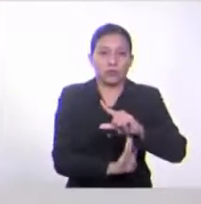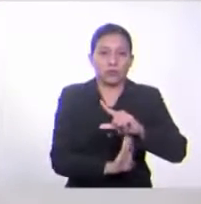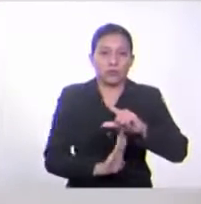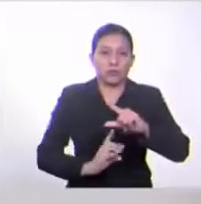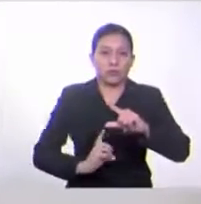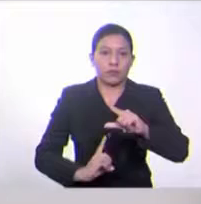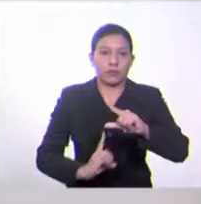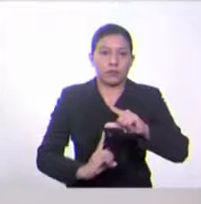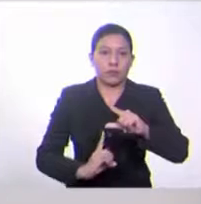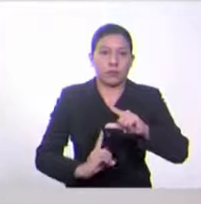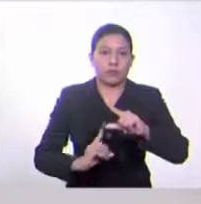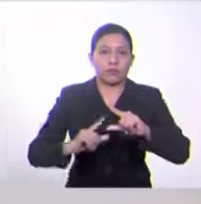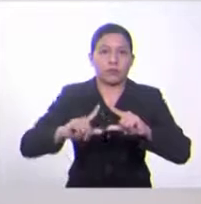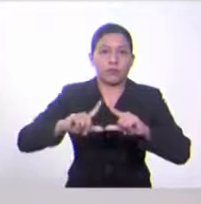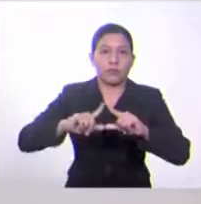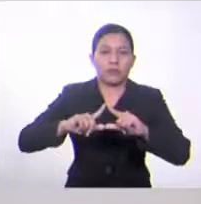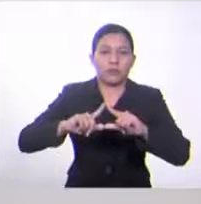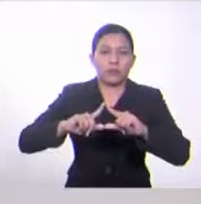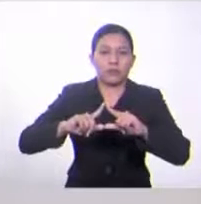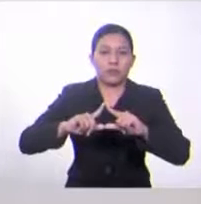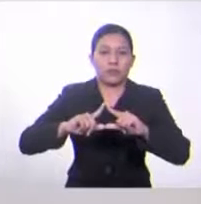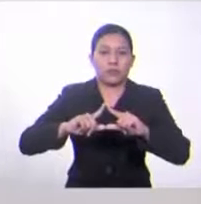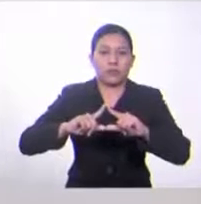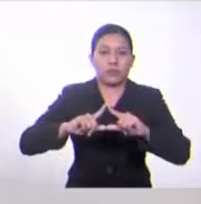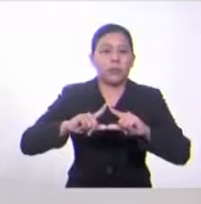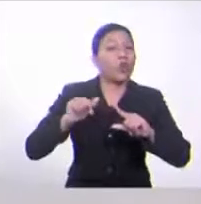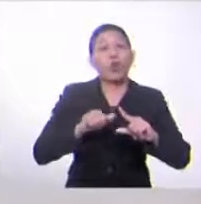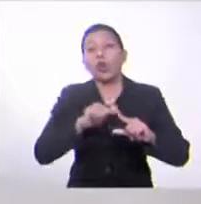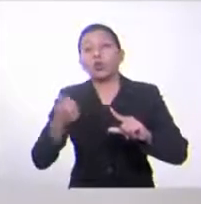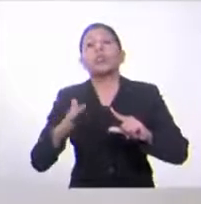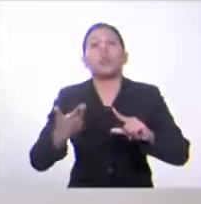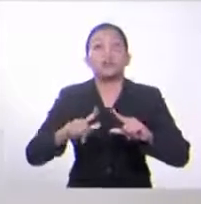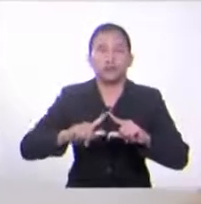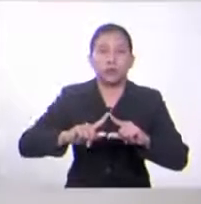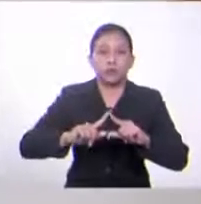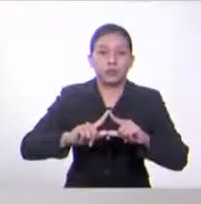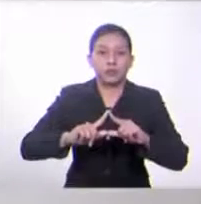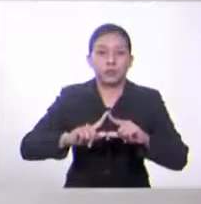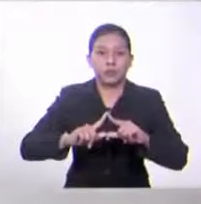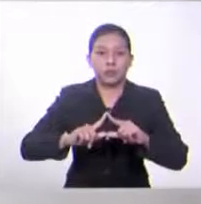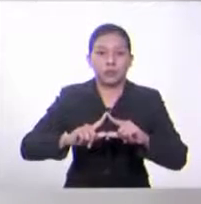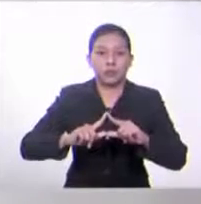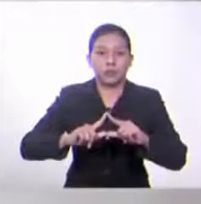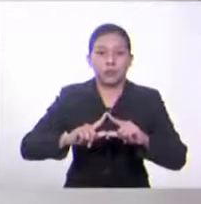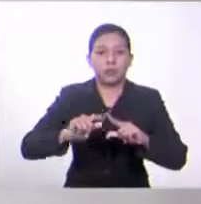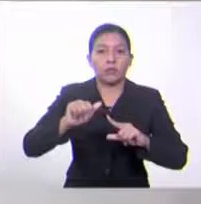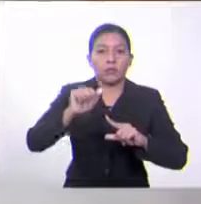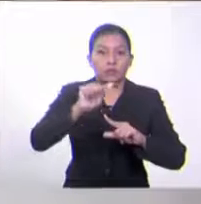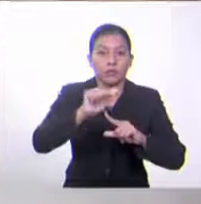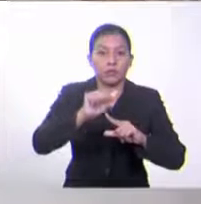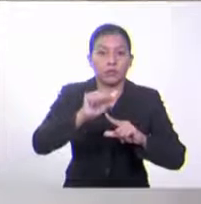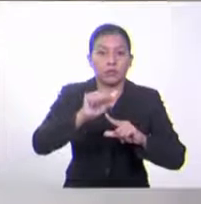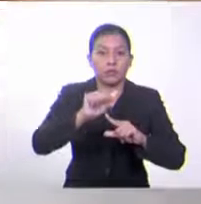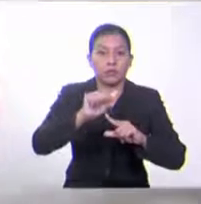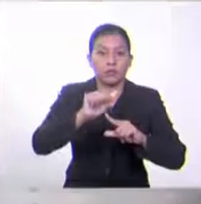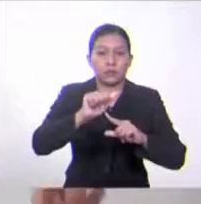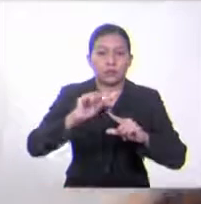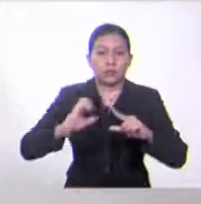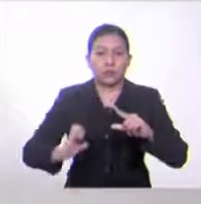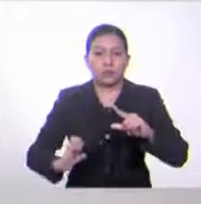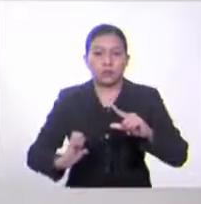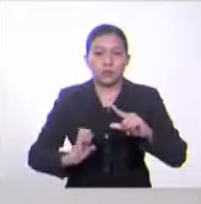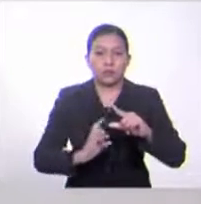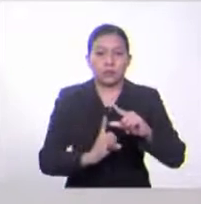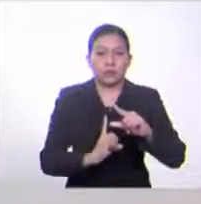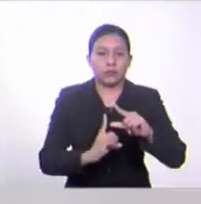primer triángulo es ABD. ¿Y el otro? El otro es ACD.